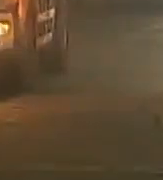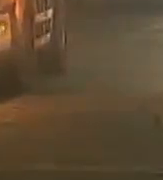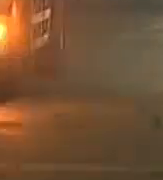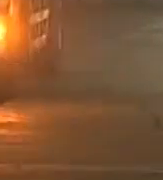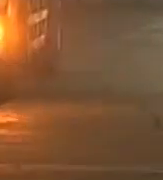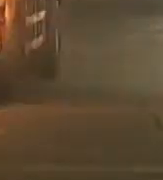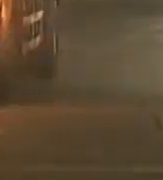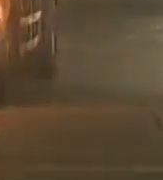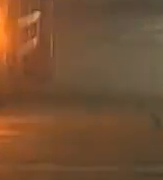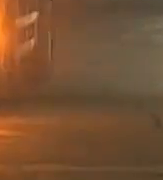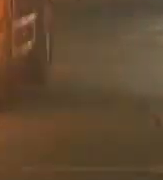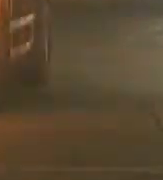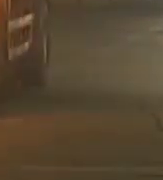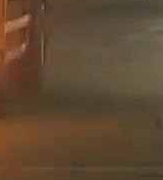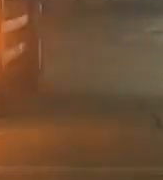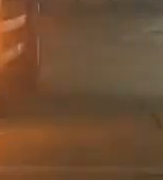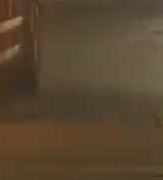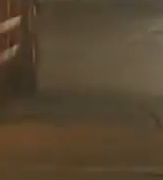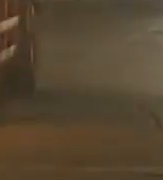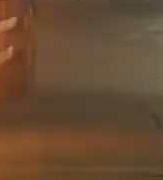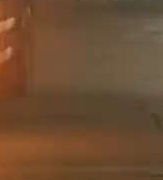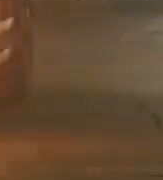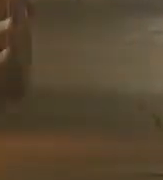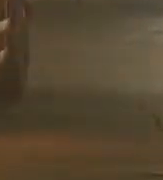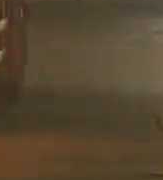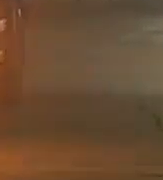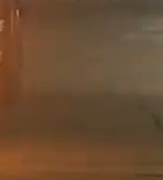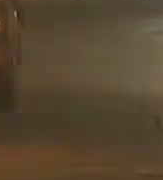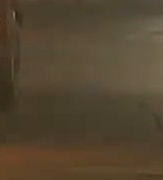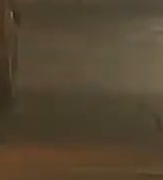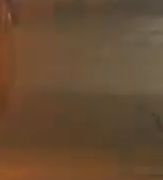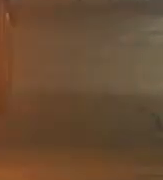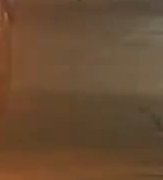Zulia, Falcón, Yaracuy.